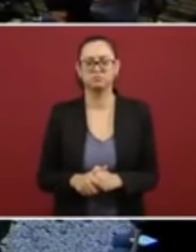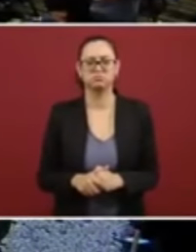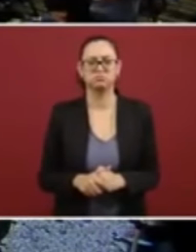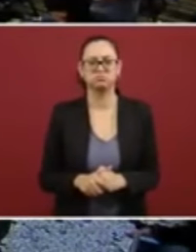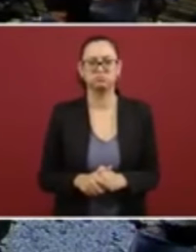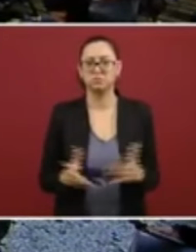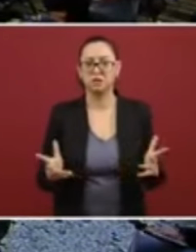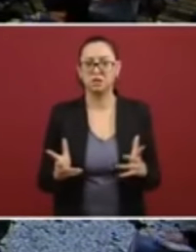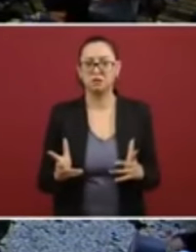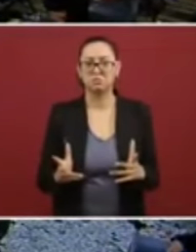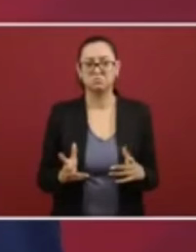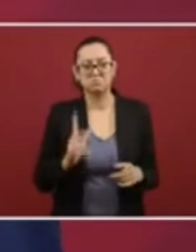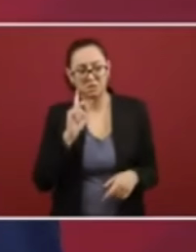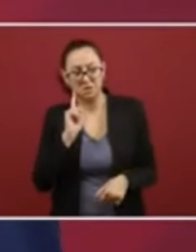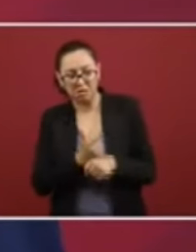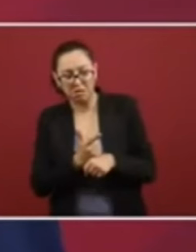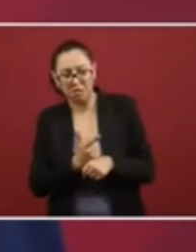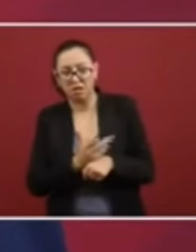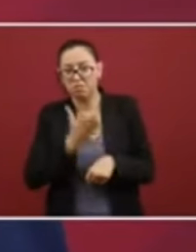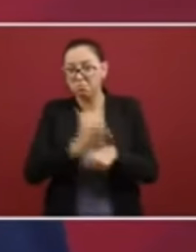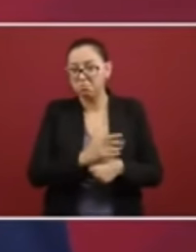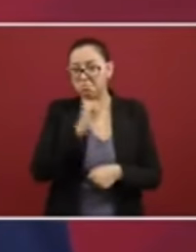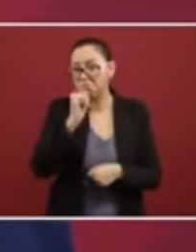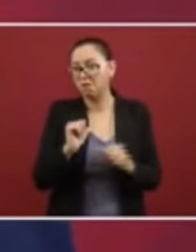existe impunidad